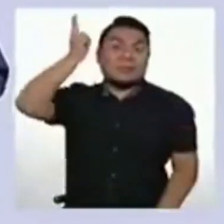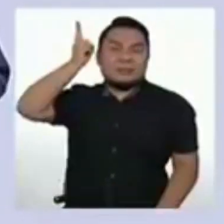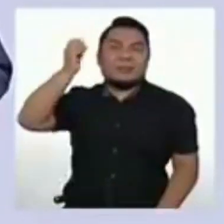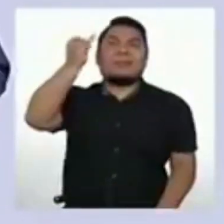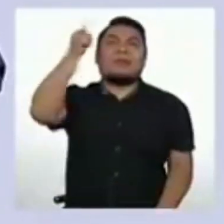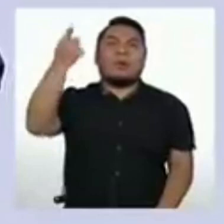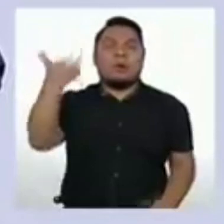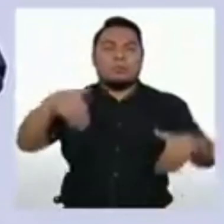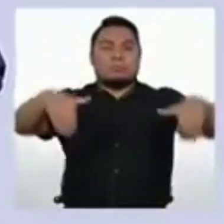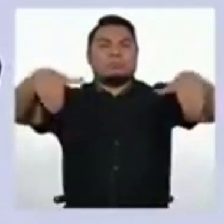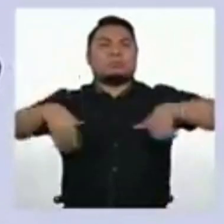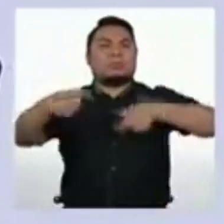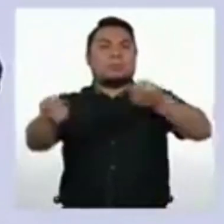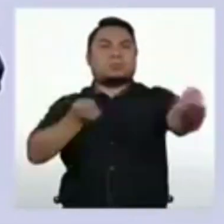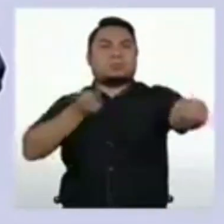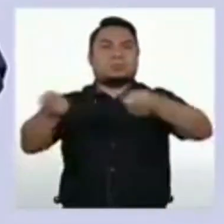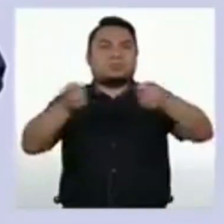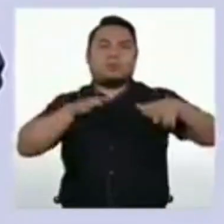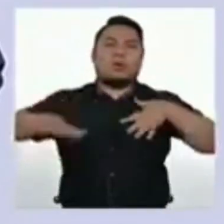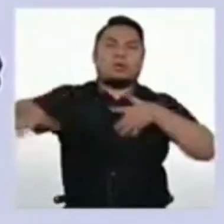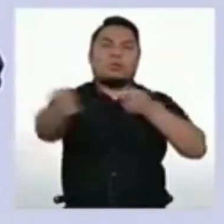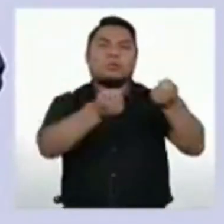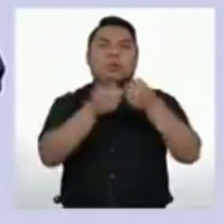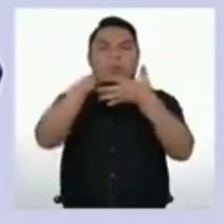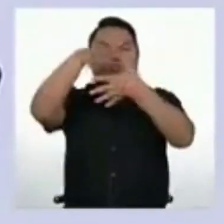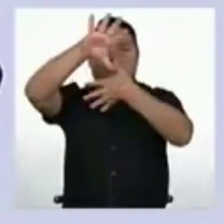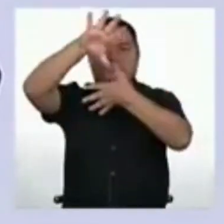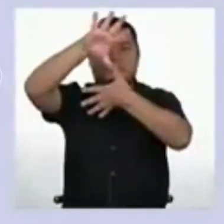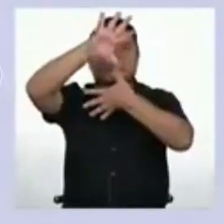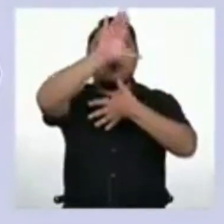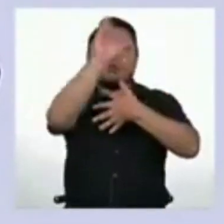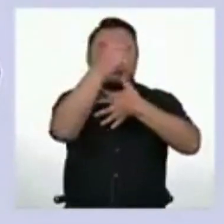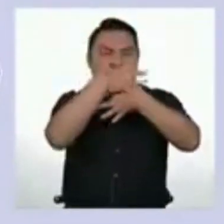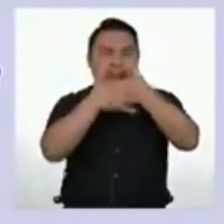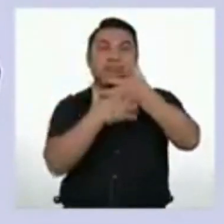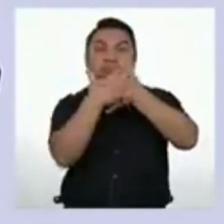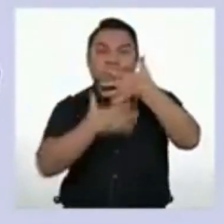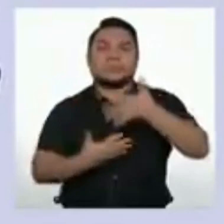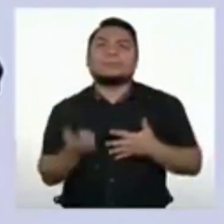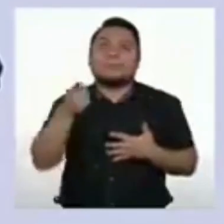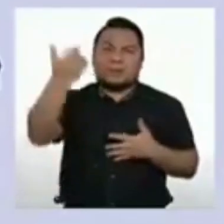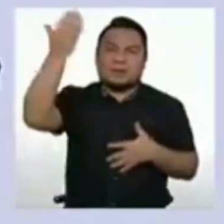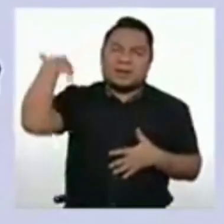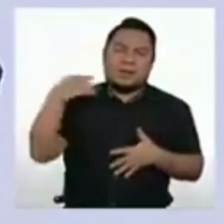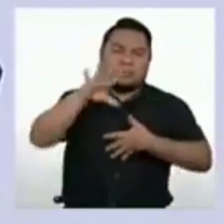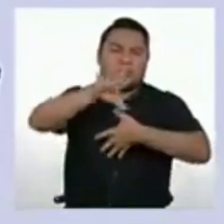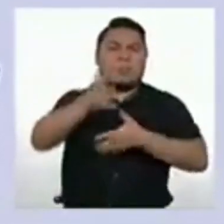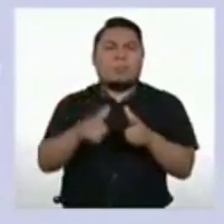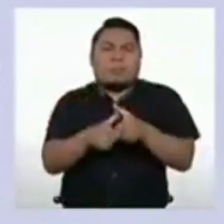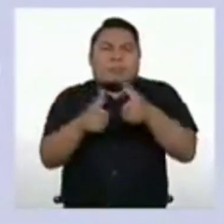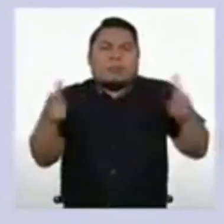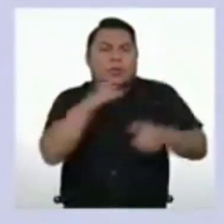gran imperio que se extendía por gran parte de América del Sur. Éramos uno de los imperios más grandes